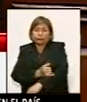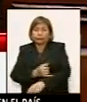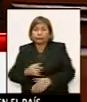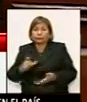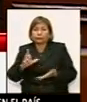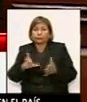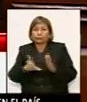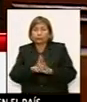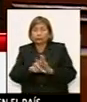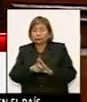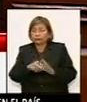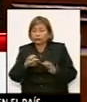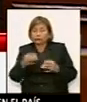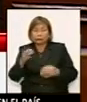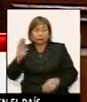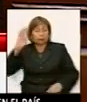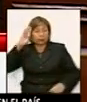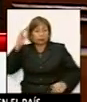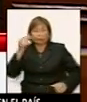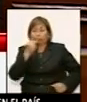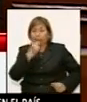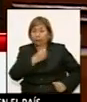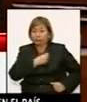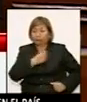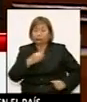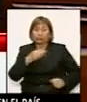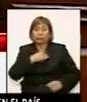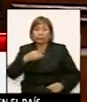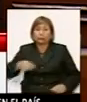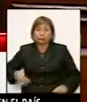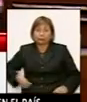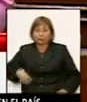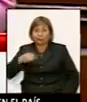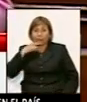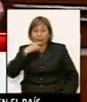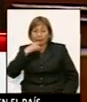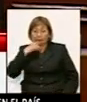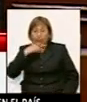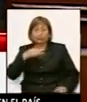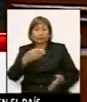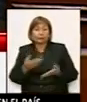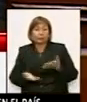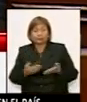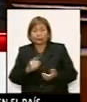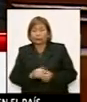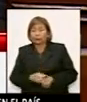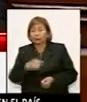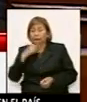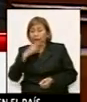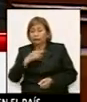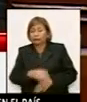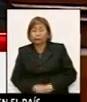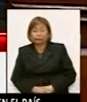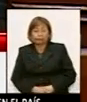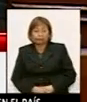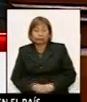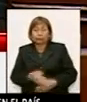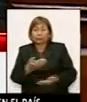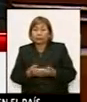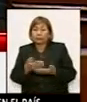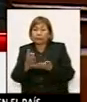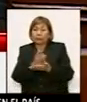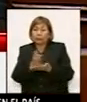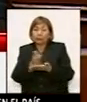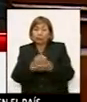Legal, Policía Nacional del Perú y Ministerio de la Mujer, los Centros de Emergencia Mujer, que impiden compartir